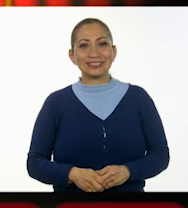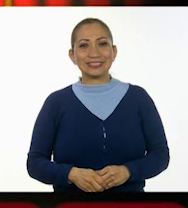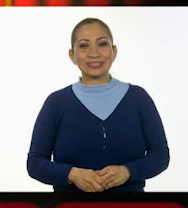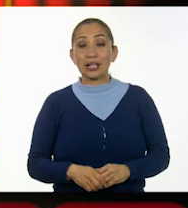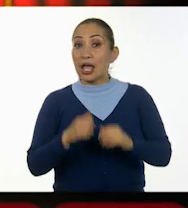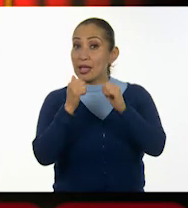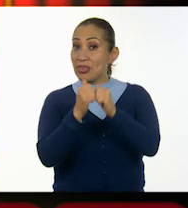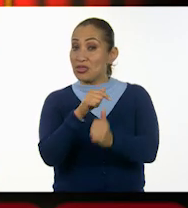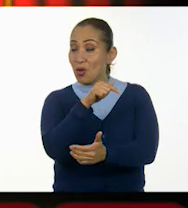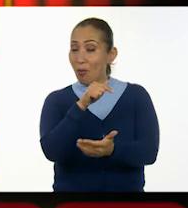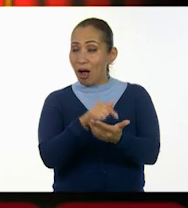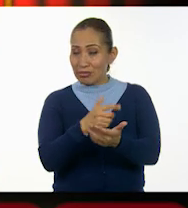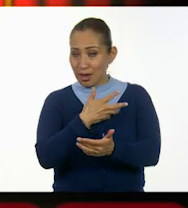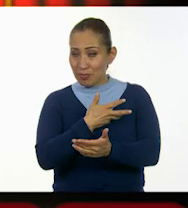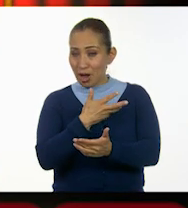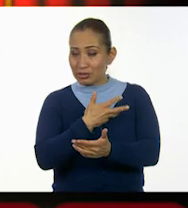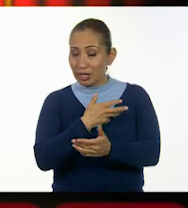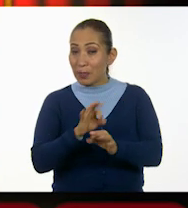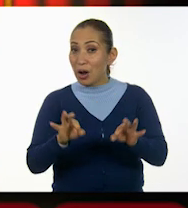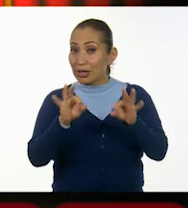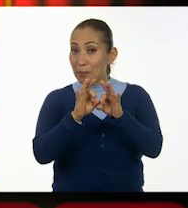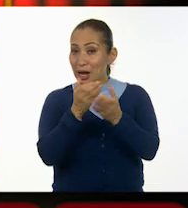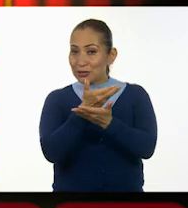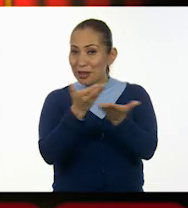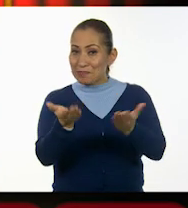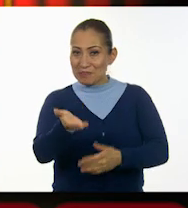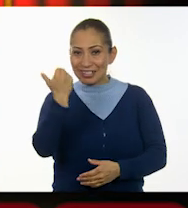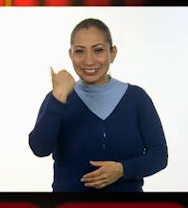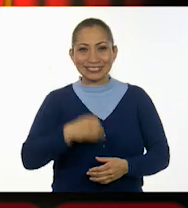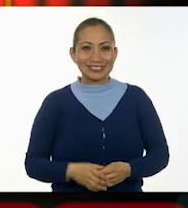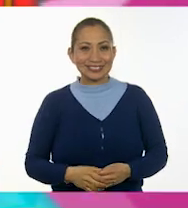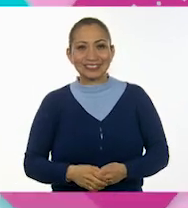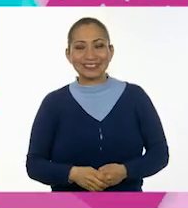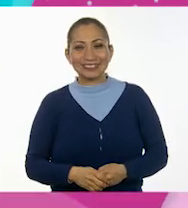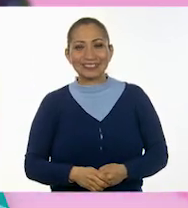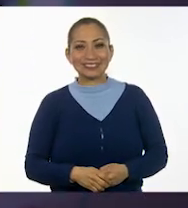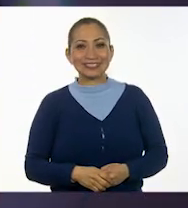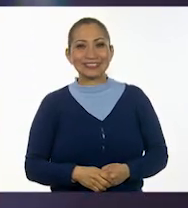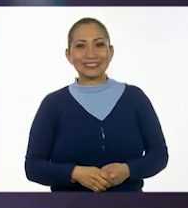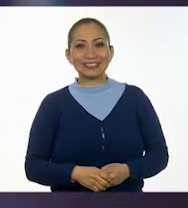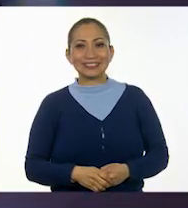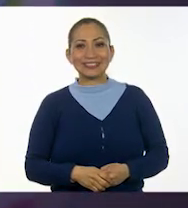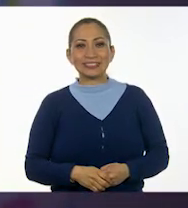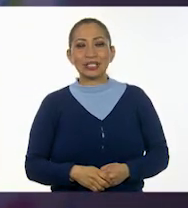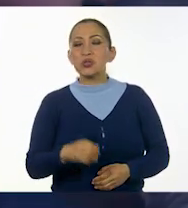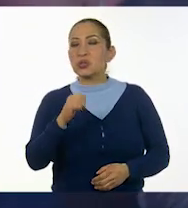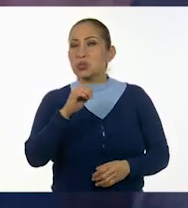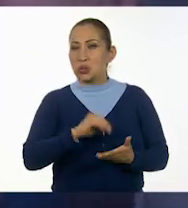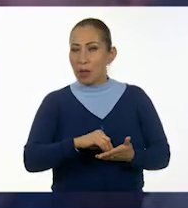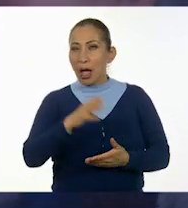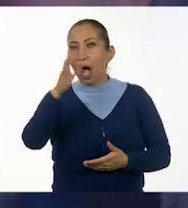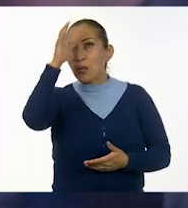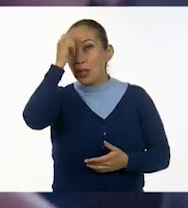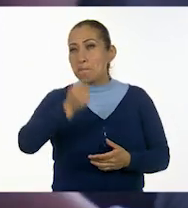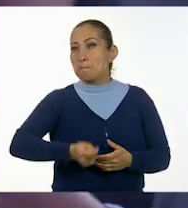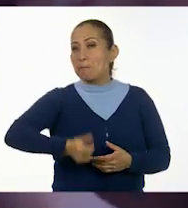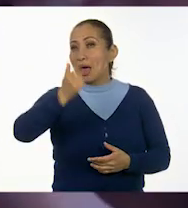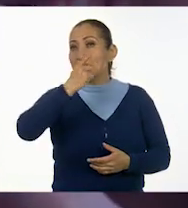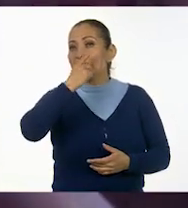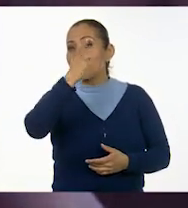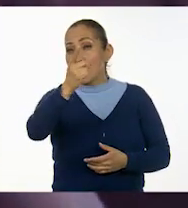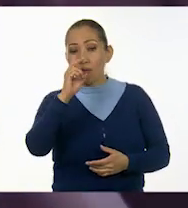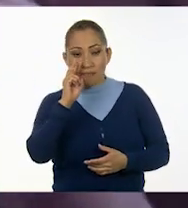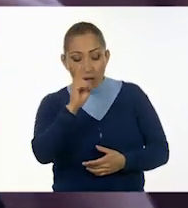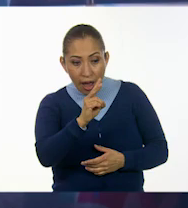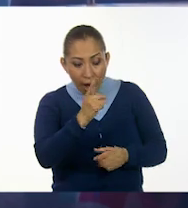aprendeencasa.cep.gov.mx. No se muevan de su lugar, tenemos algo muy importante para ustedes. Acompáñenos. Todavía me acuerdo la primera vez que vi germinar